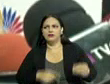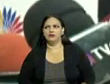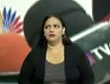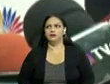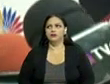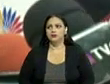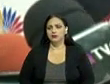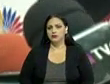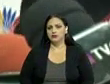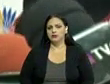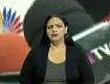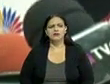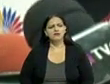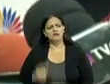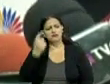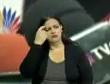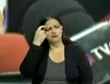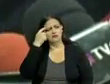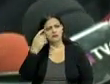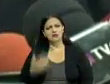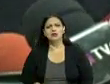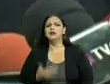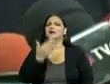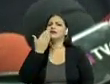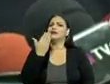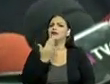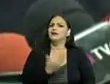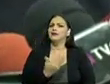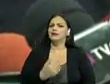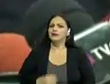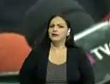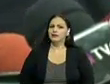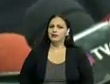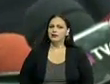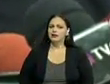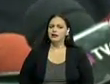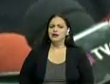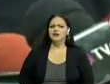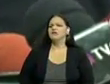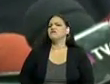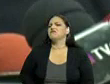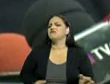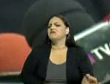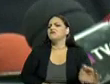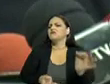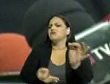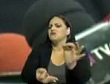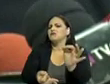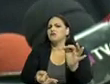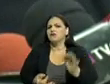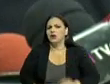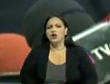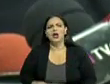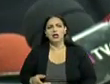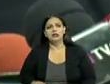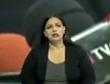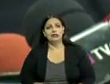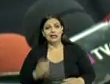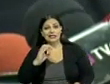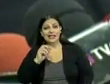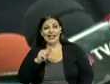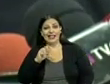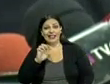las motivaciones que tuvieron para que se dé trámite a